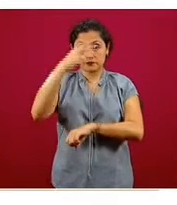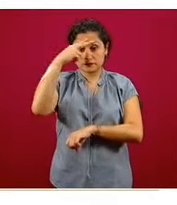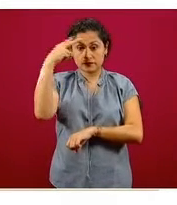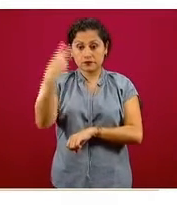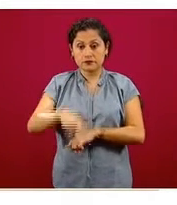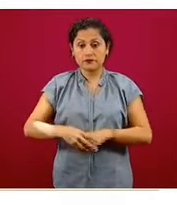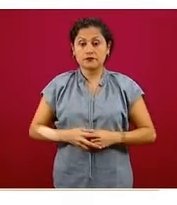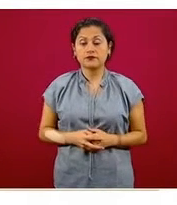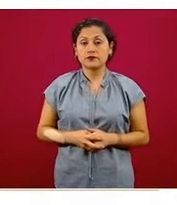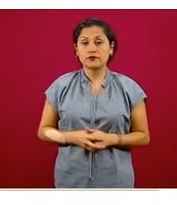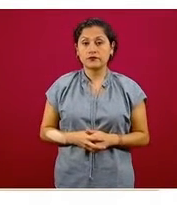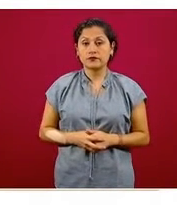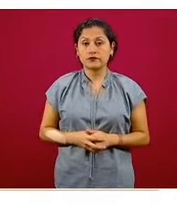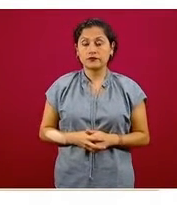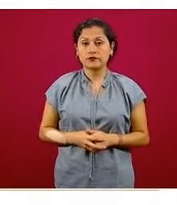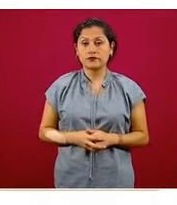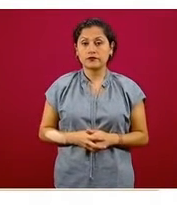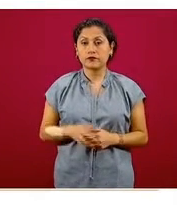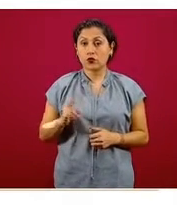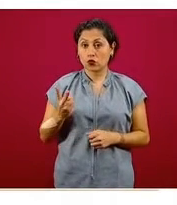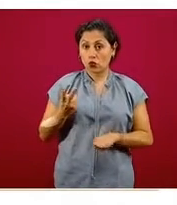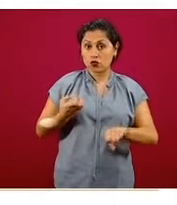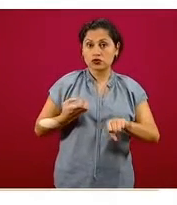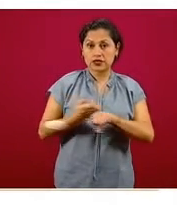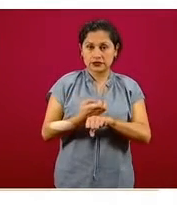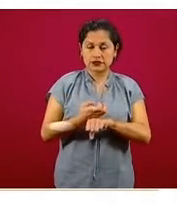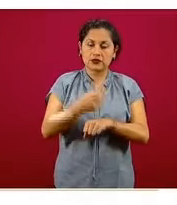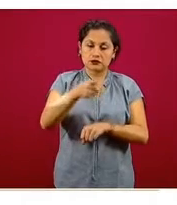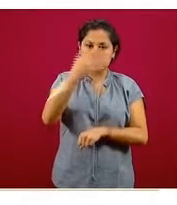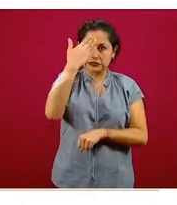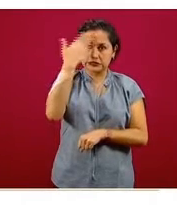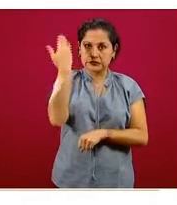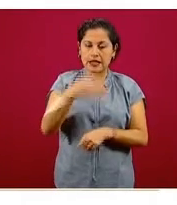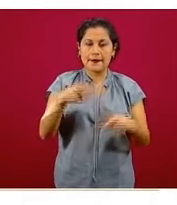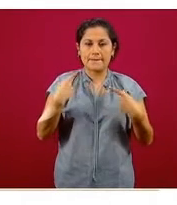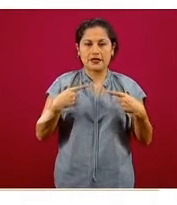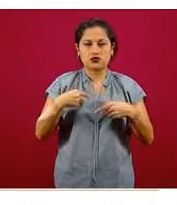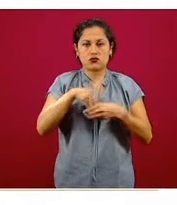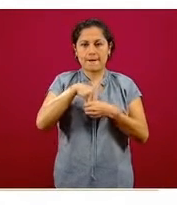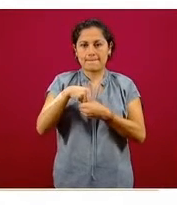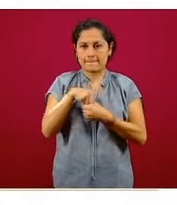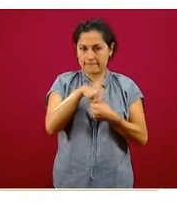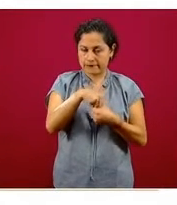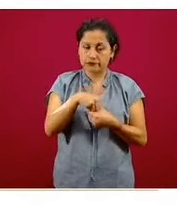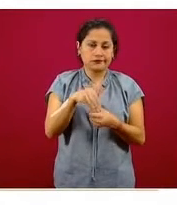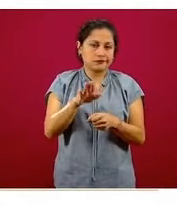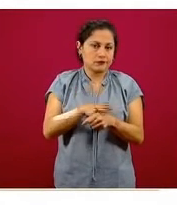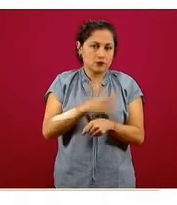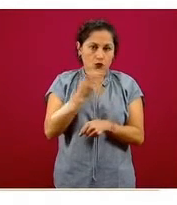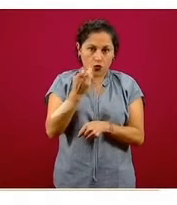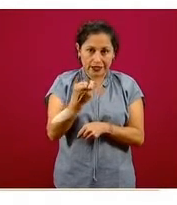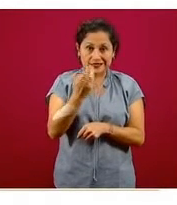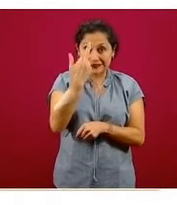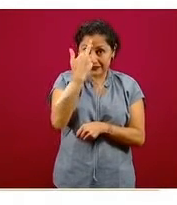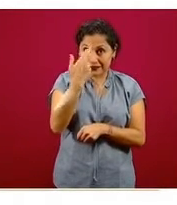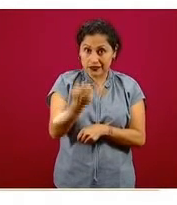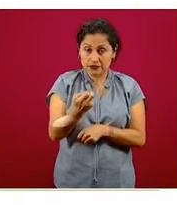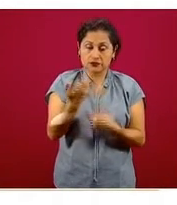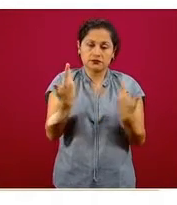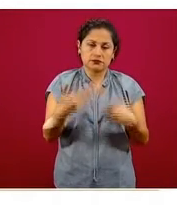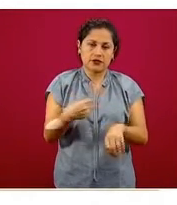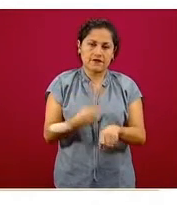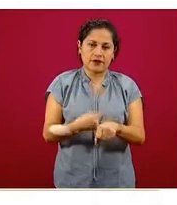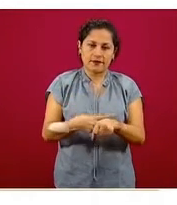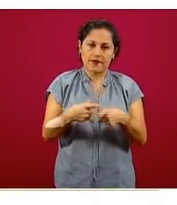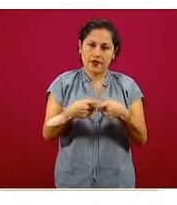también que tienen una gran densidad poblacional, lo cual también lógicamente está relacionado con el hecho